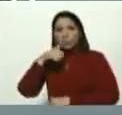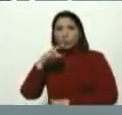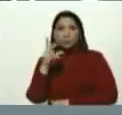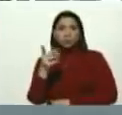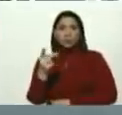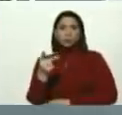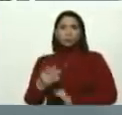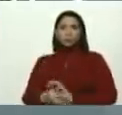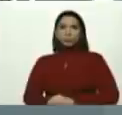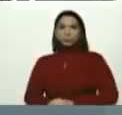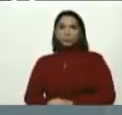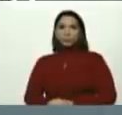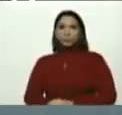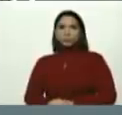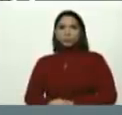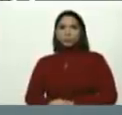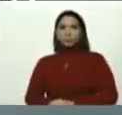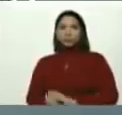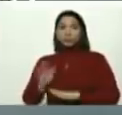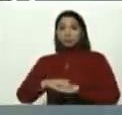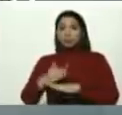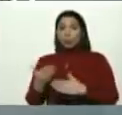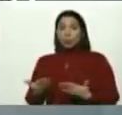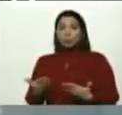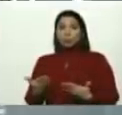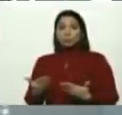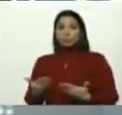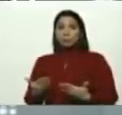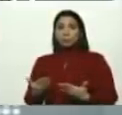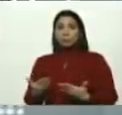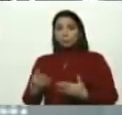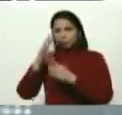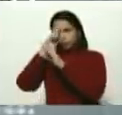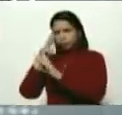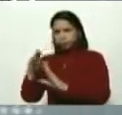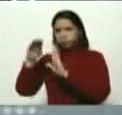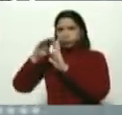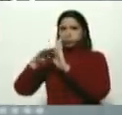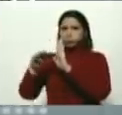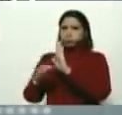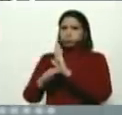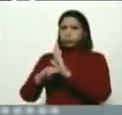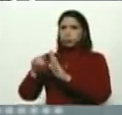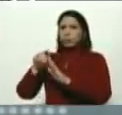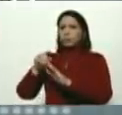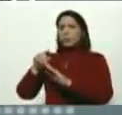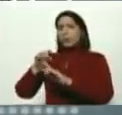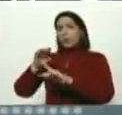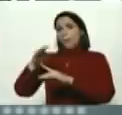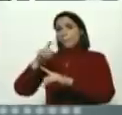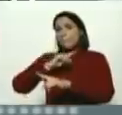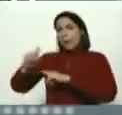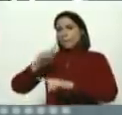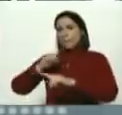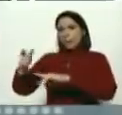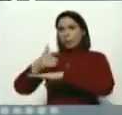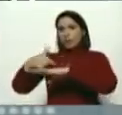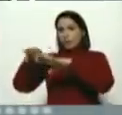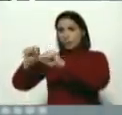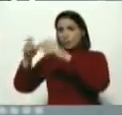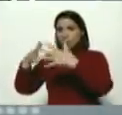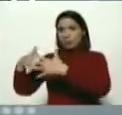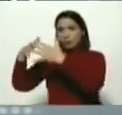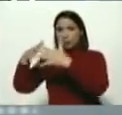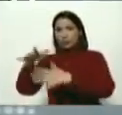lugar, porque están cumpliendo las órdenes del gobierno imperialista de Estados Unidos.